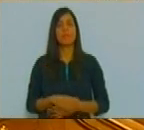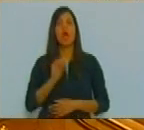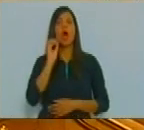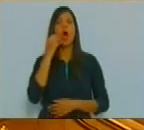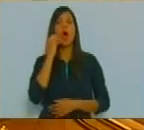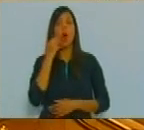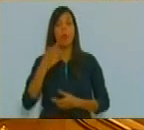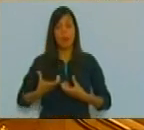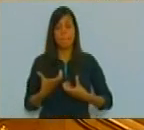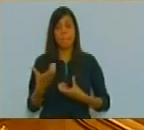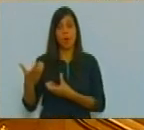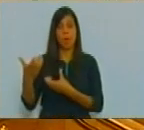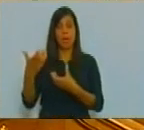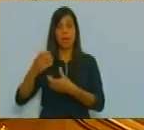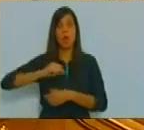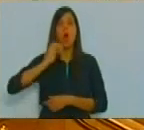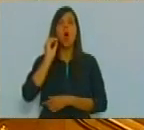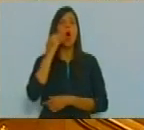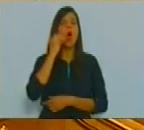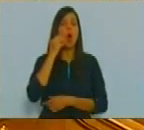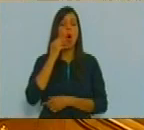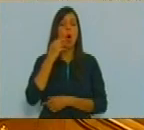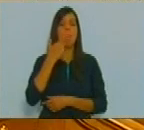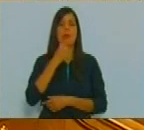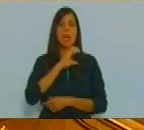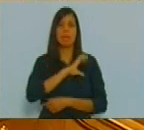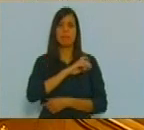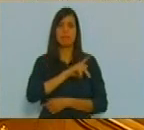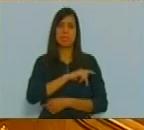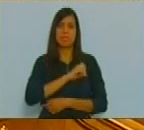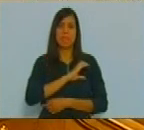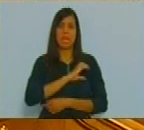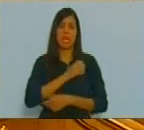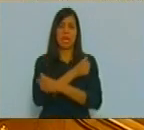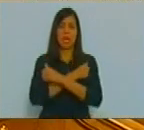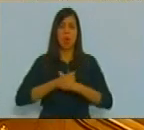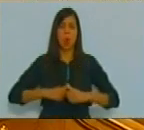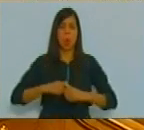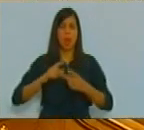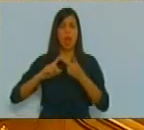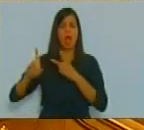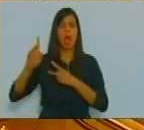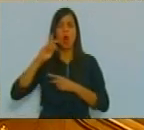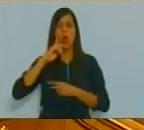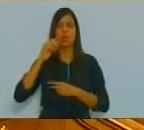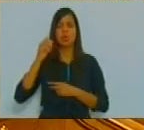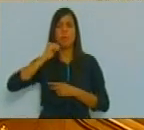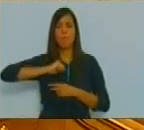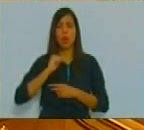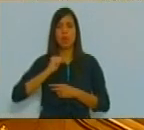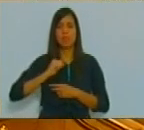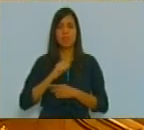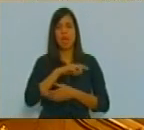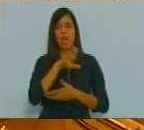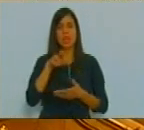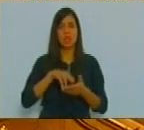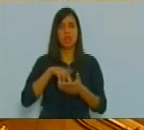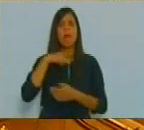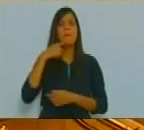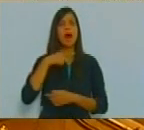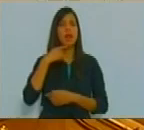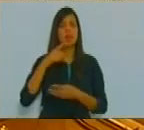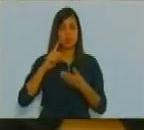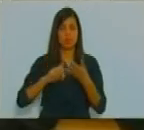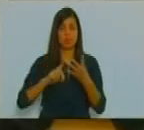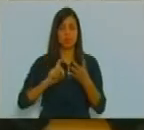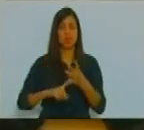bomberos jóvenes de protección civil de la organización antidrogas de la policía nacional bolivariana de la